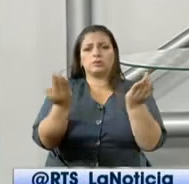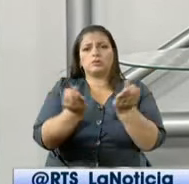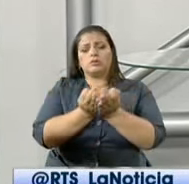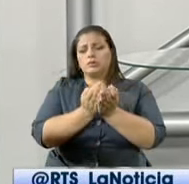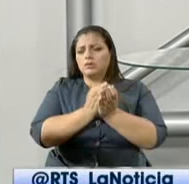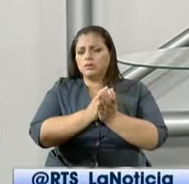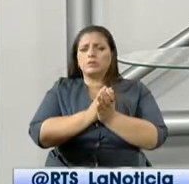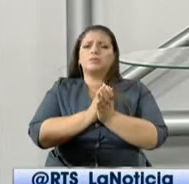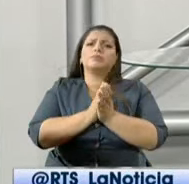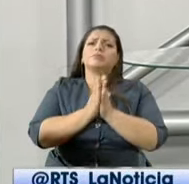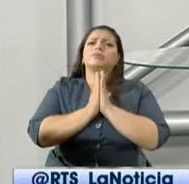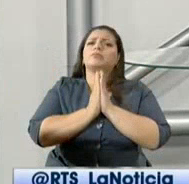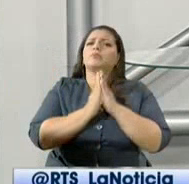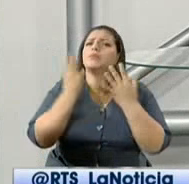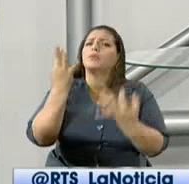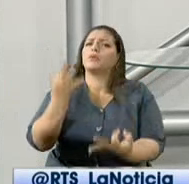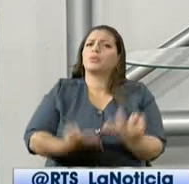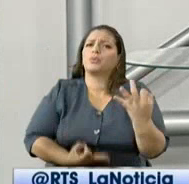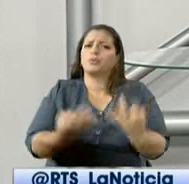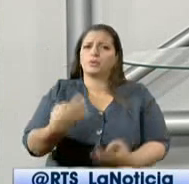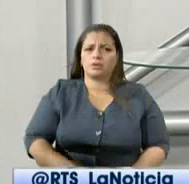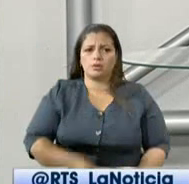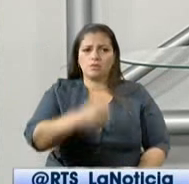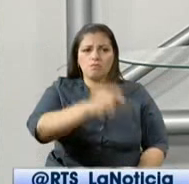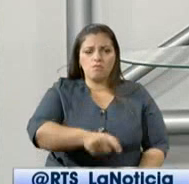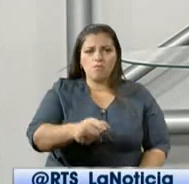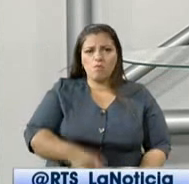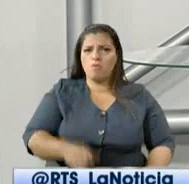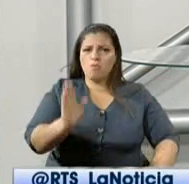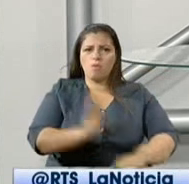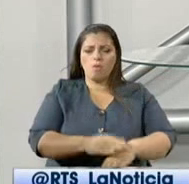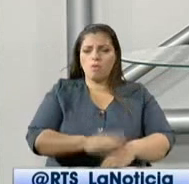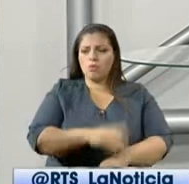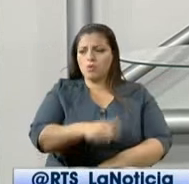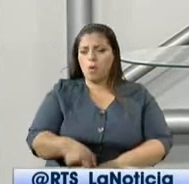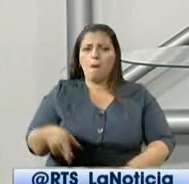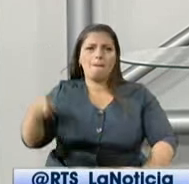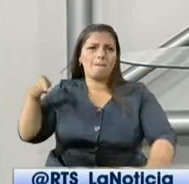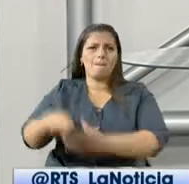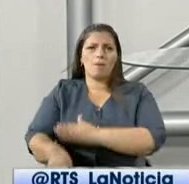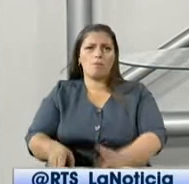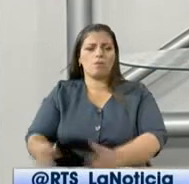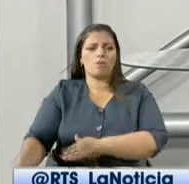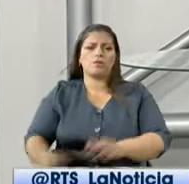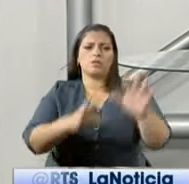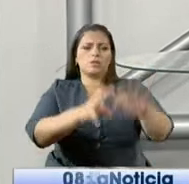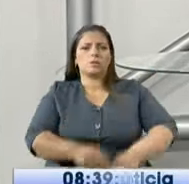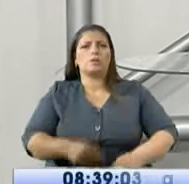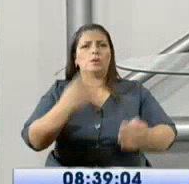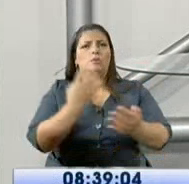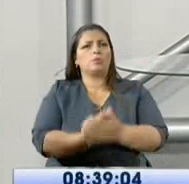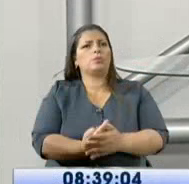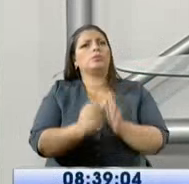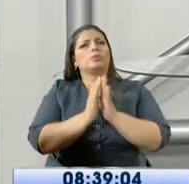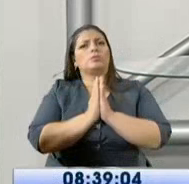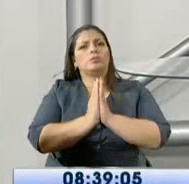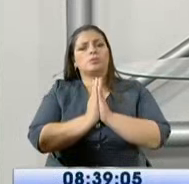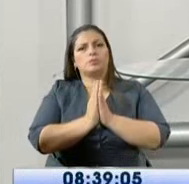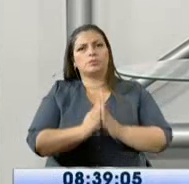pronto detenidos y juzgados. Ellos desean confirmar, saber, descubrir de qué se trató